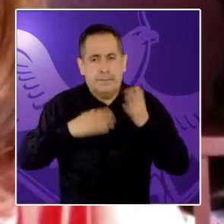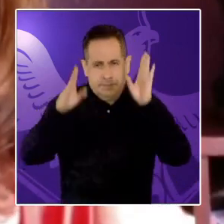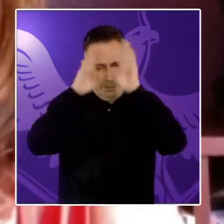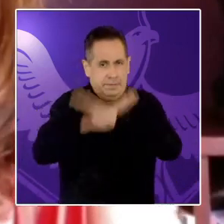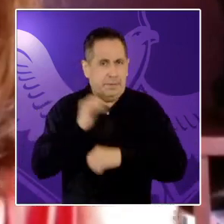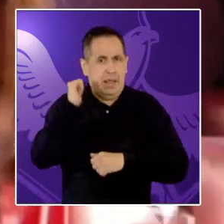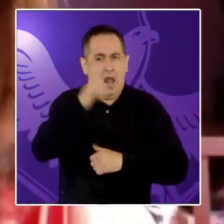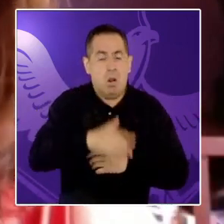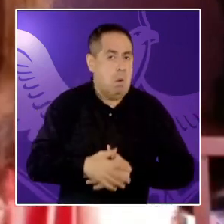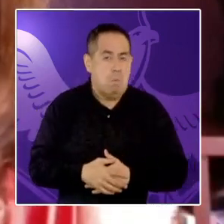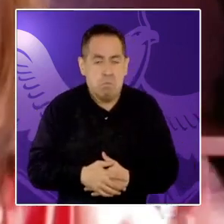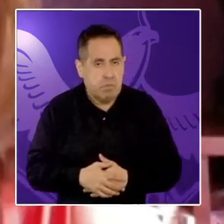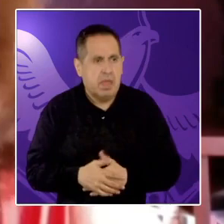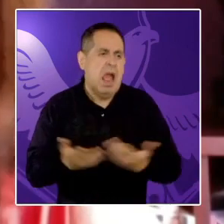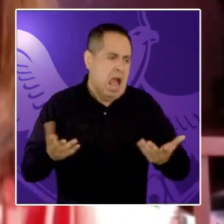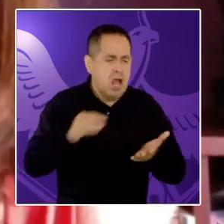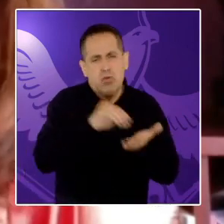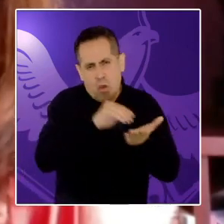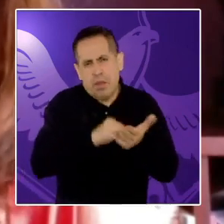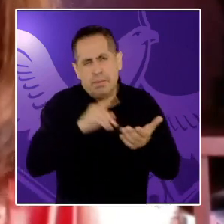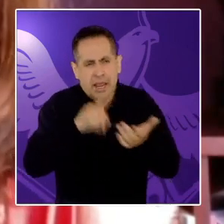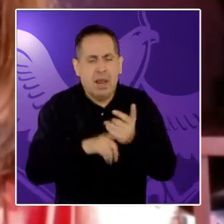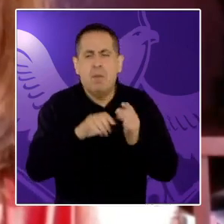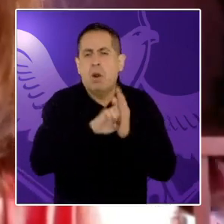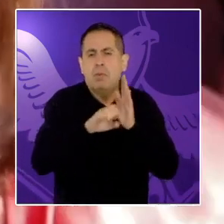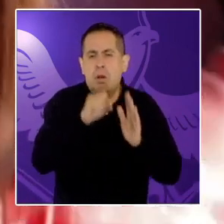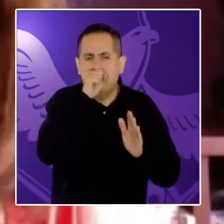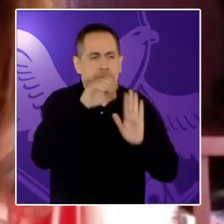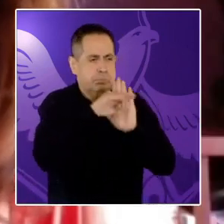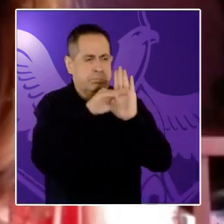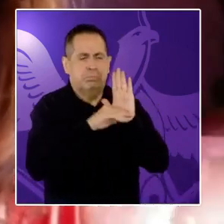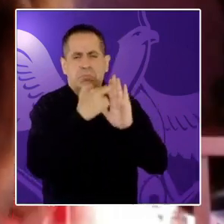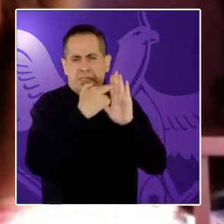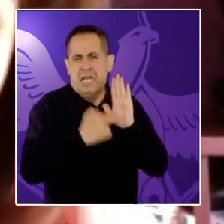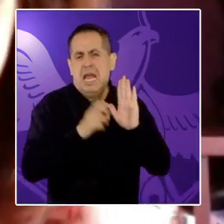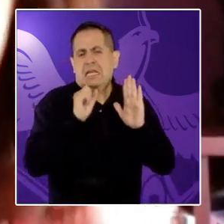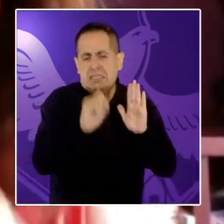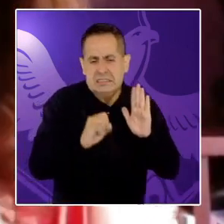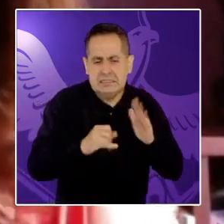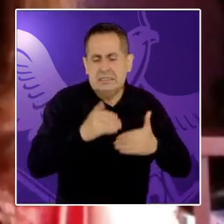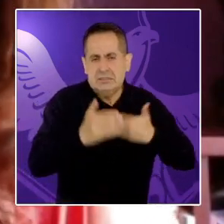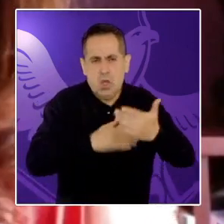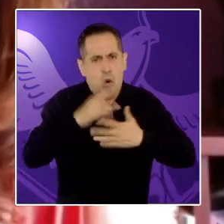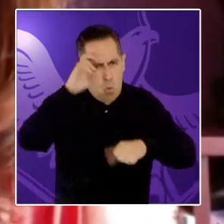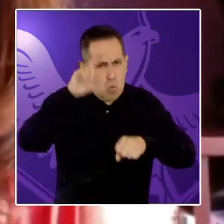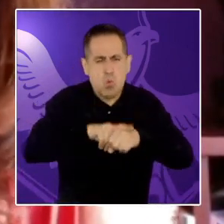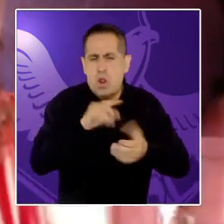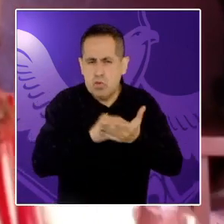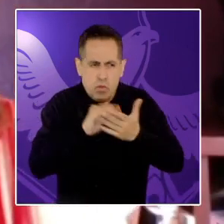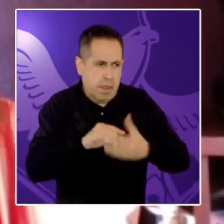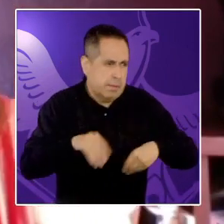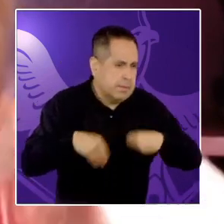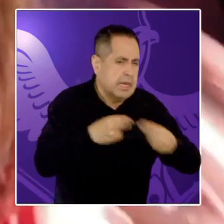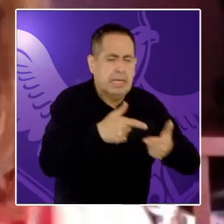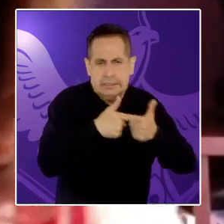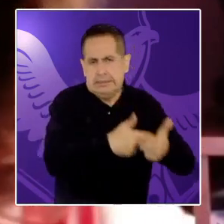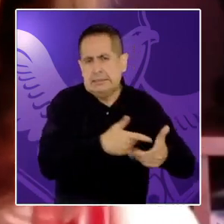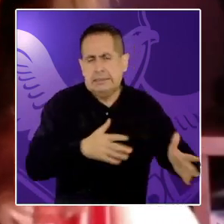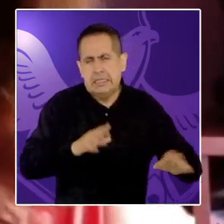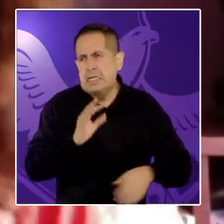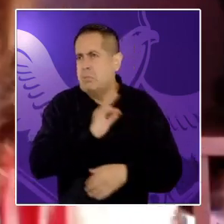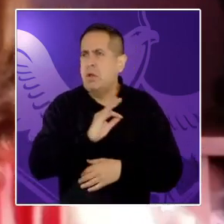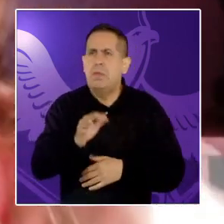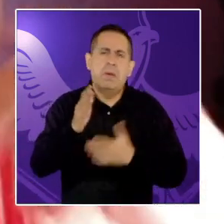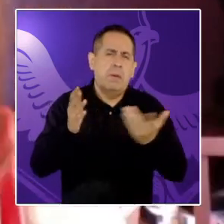actividades educativas y recreativas y deportivas, las han continuado como el manual establece, provee que sigan las